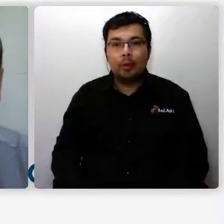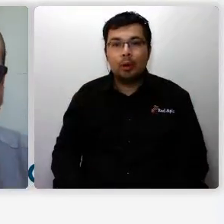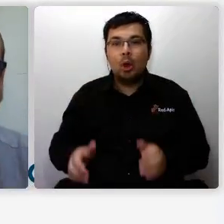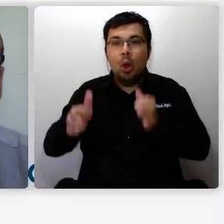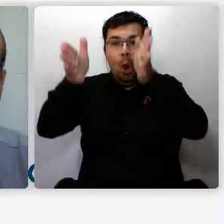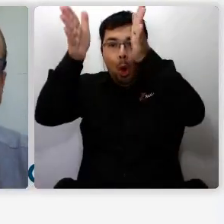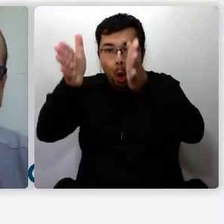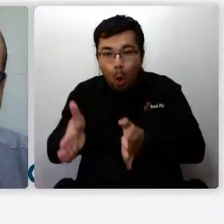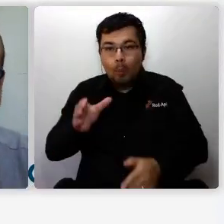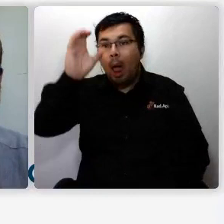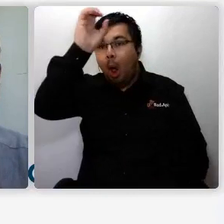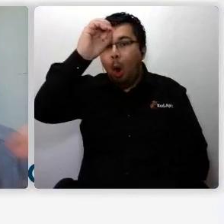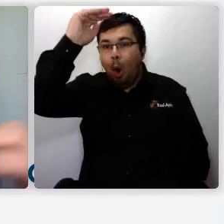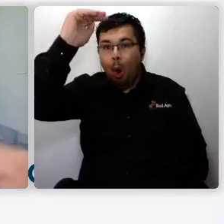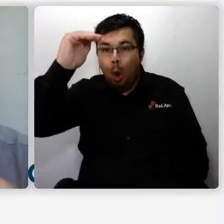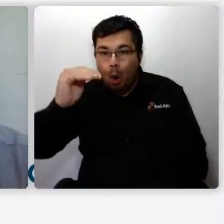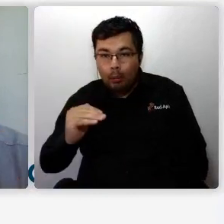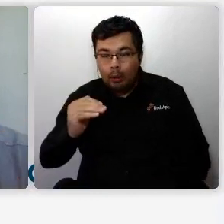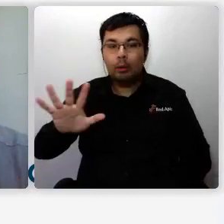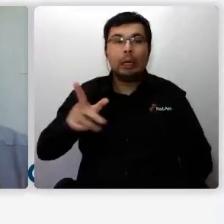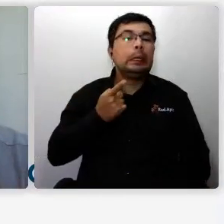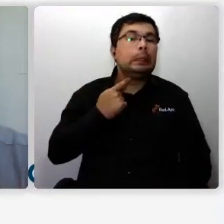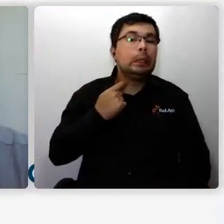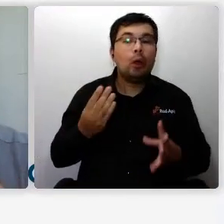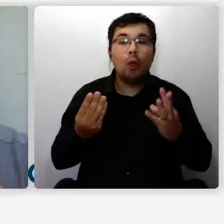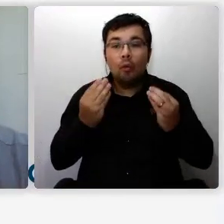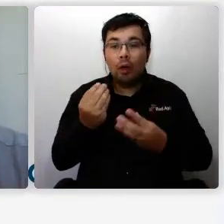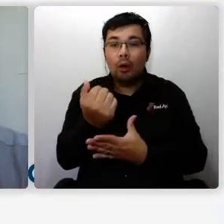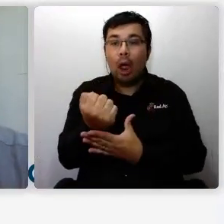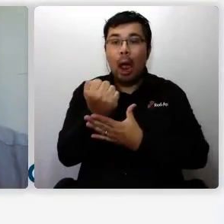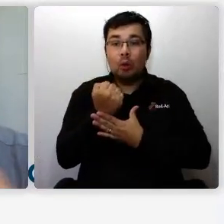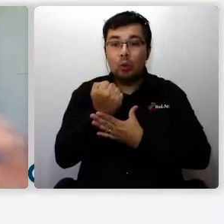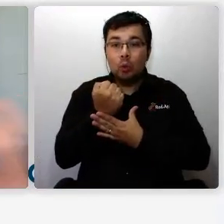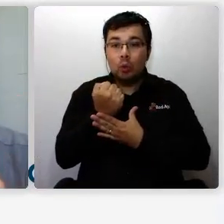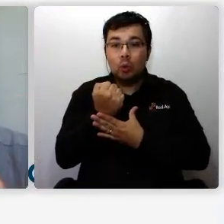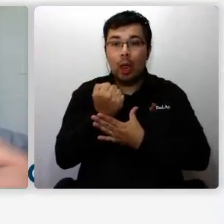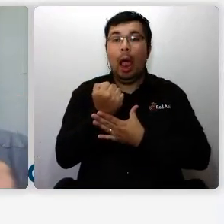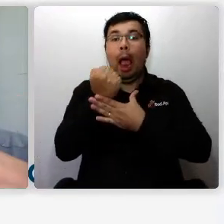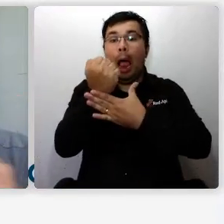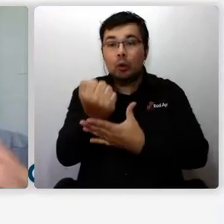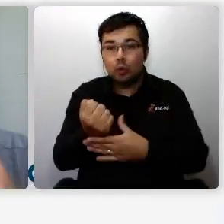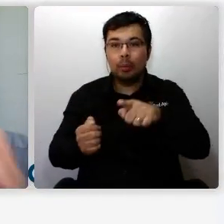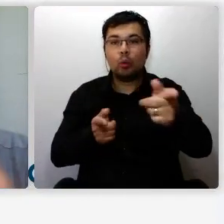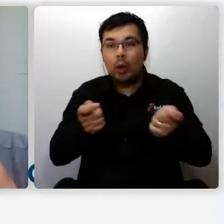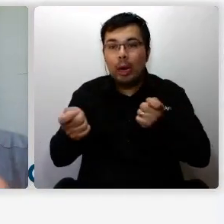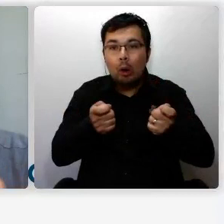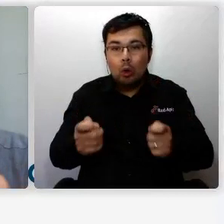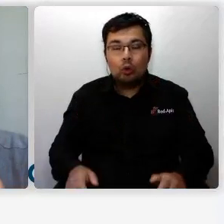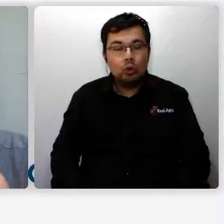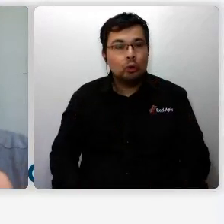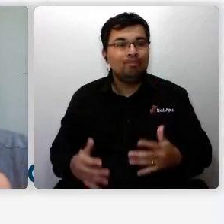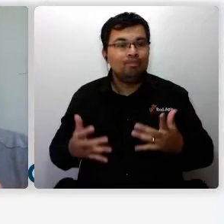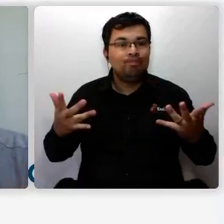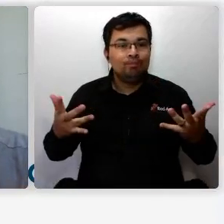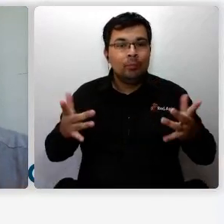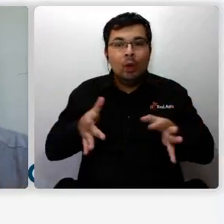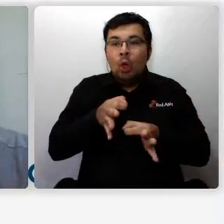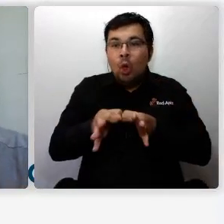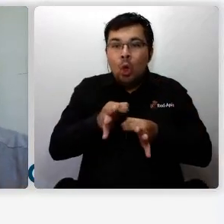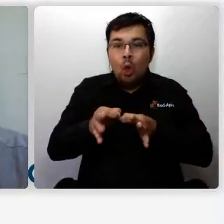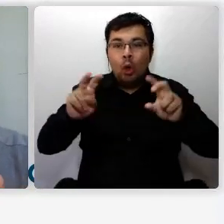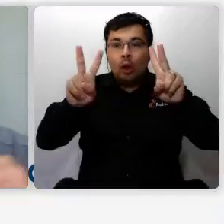que son interesantes, que a lo mejor pueden servir para nuestro negocio, con tips que son a lo mejor estos contenidos que son como súper